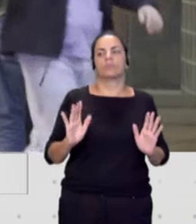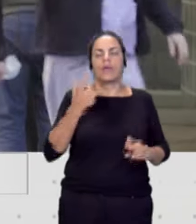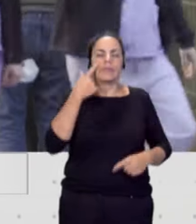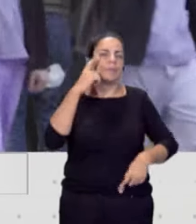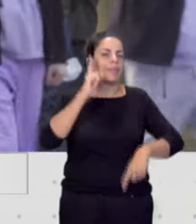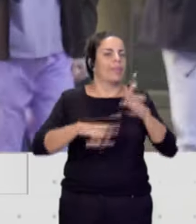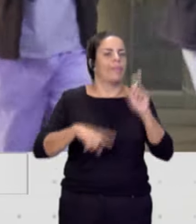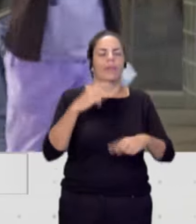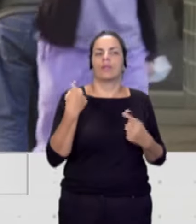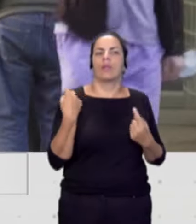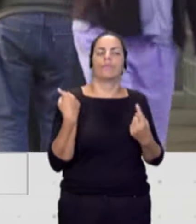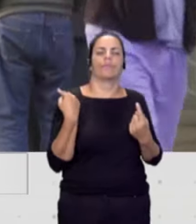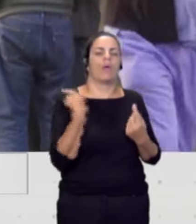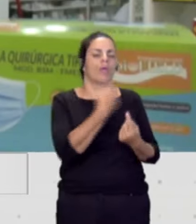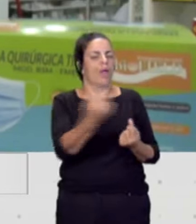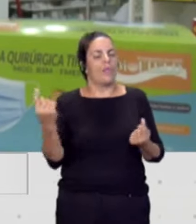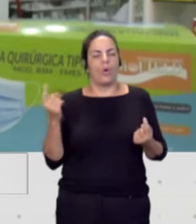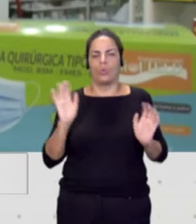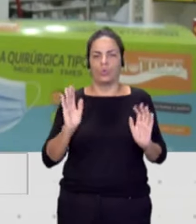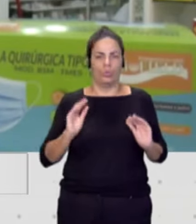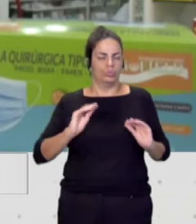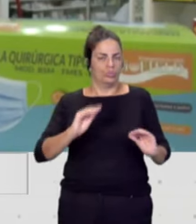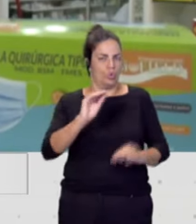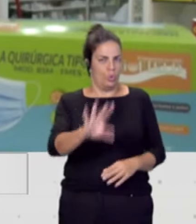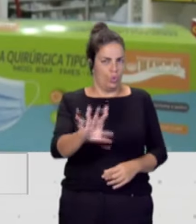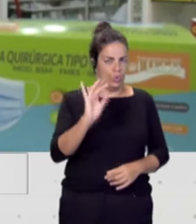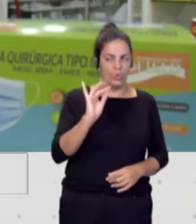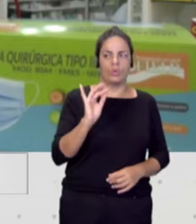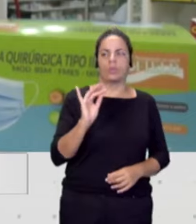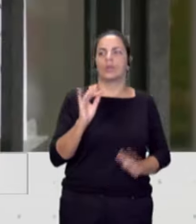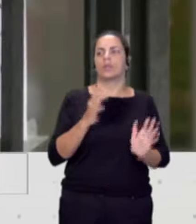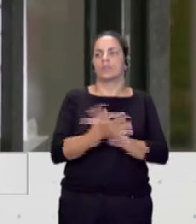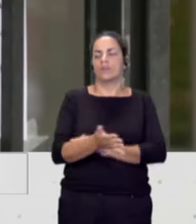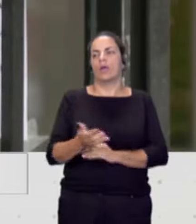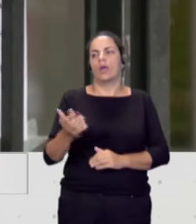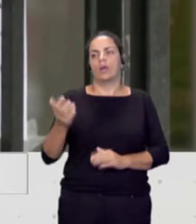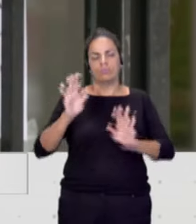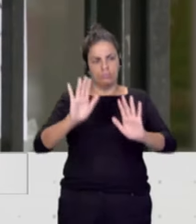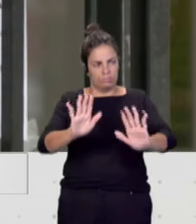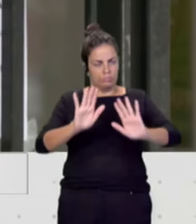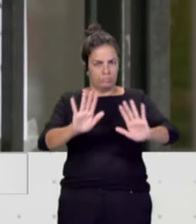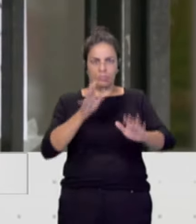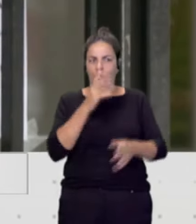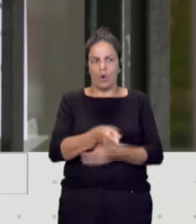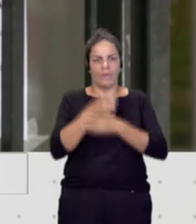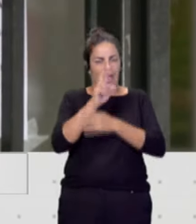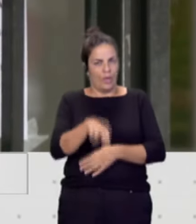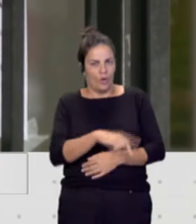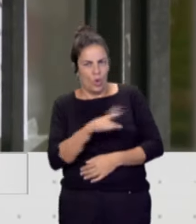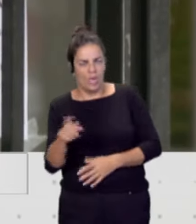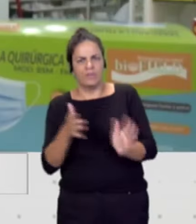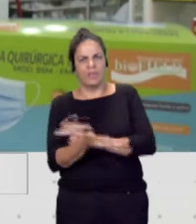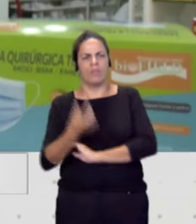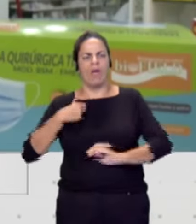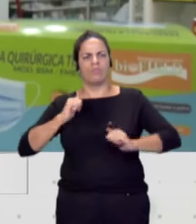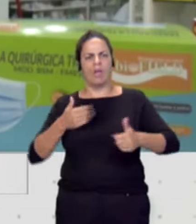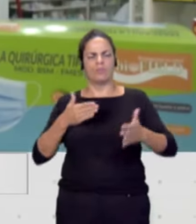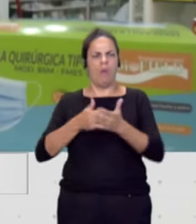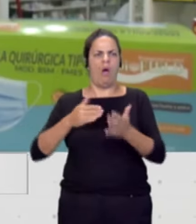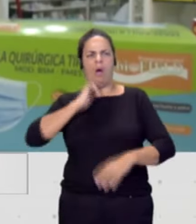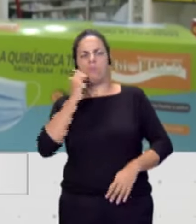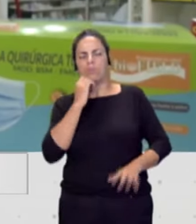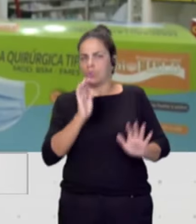digamos, el criterio de los ciudadanos. No empecemos a poner ruedas de molino claro. antes de tiempo, porque yo lo considero absurdo.